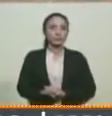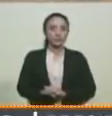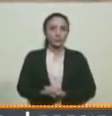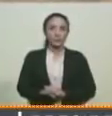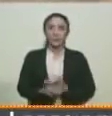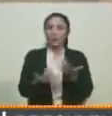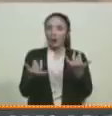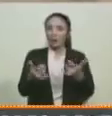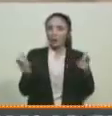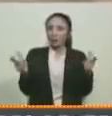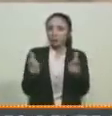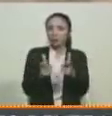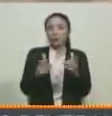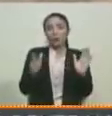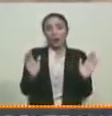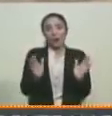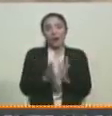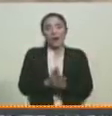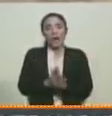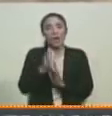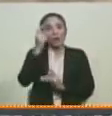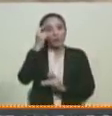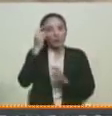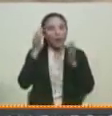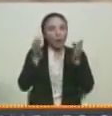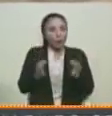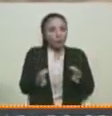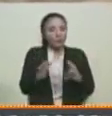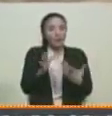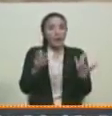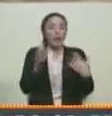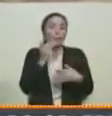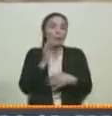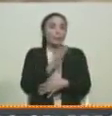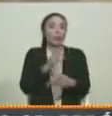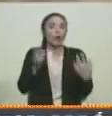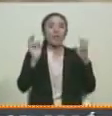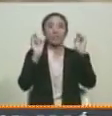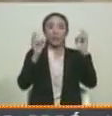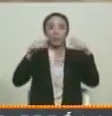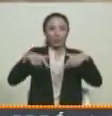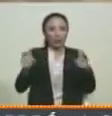si yo pudiera fijarle un punto de interés central,